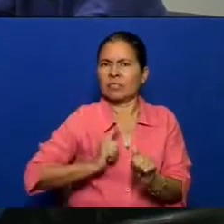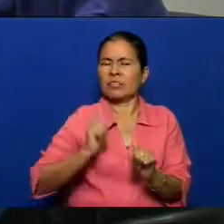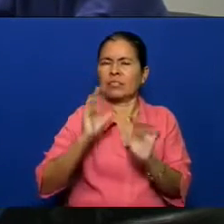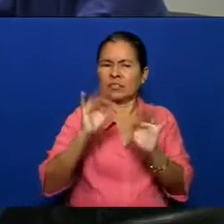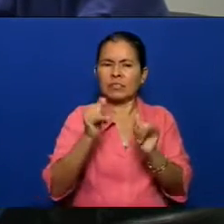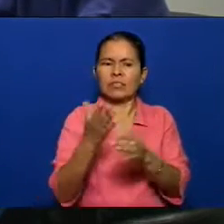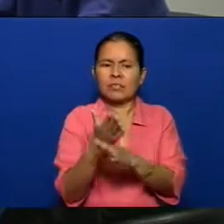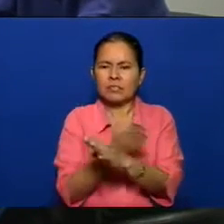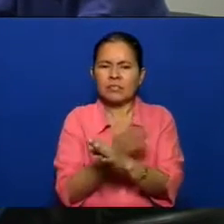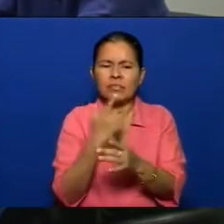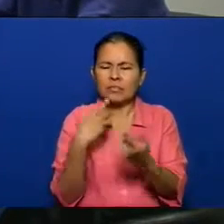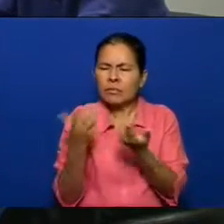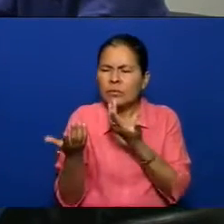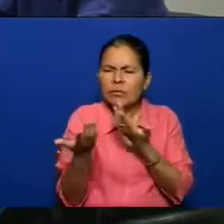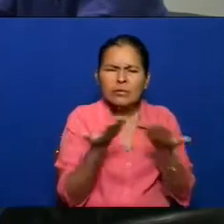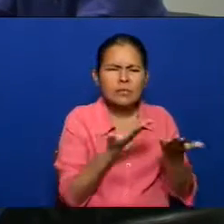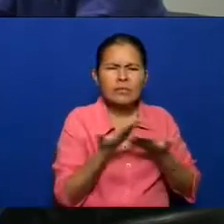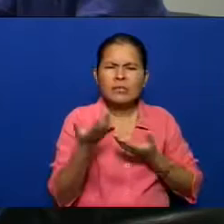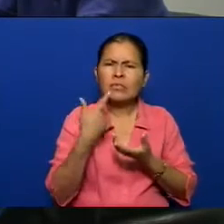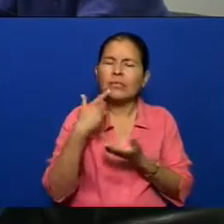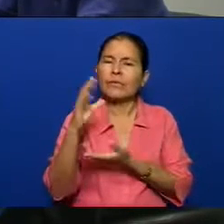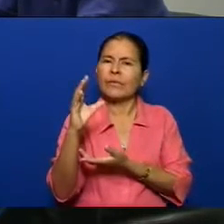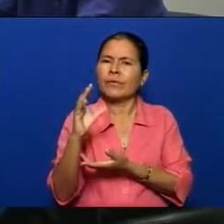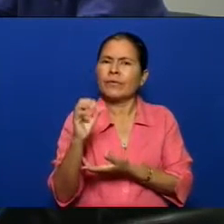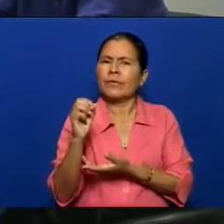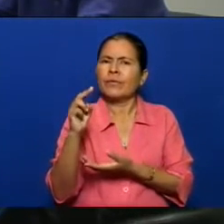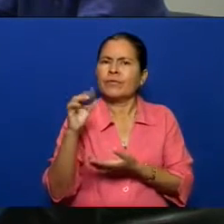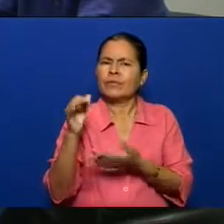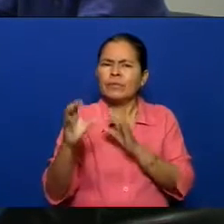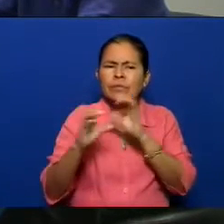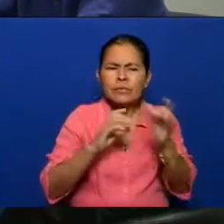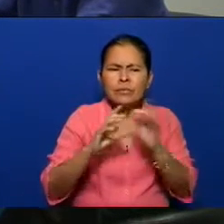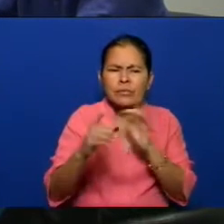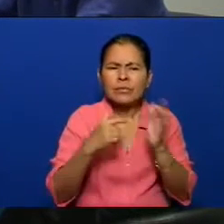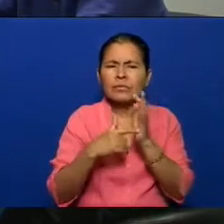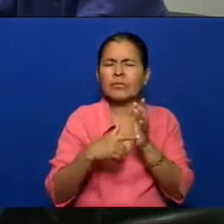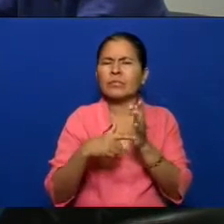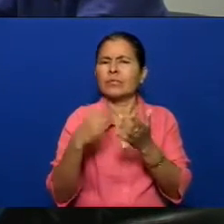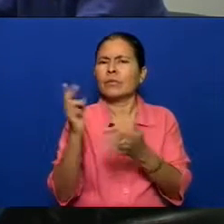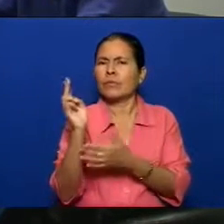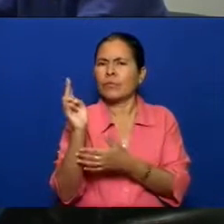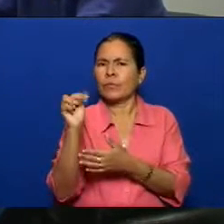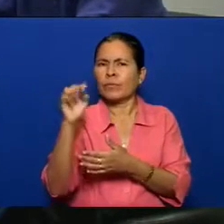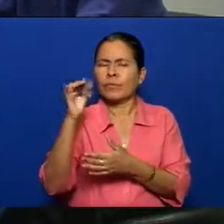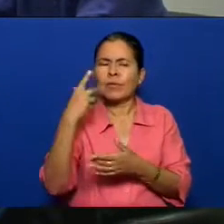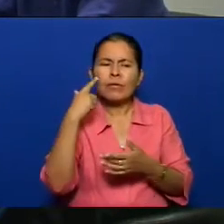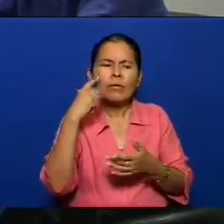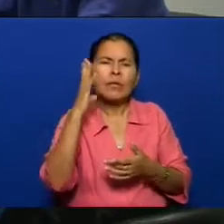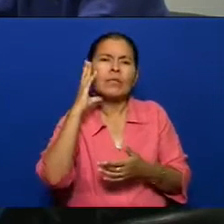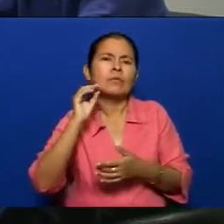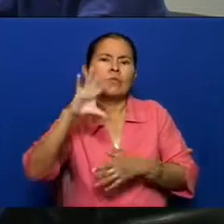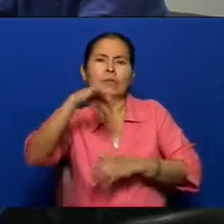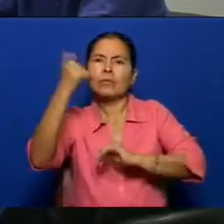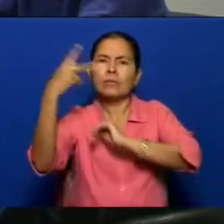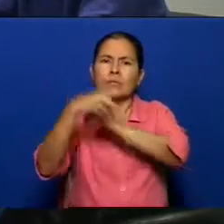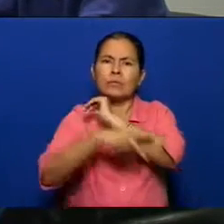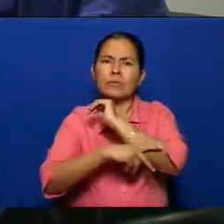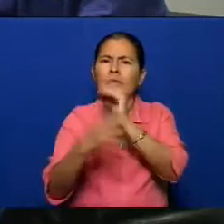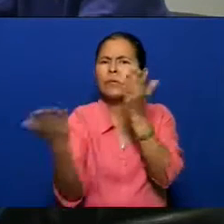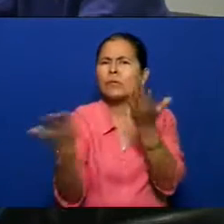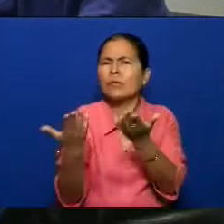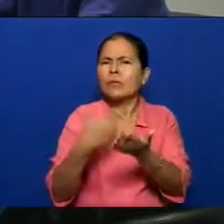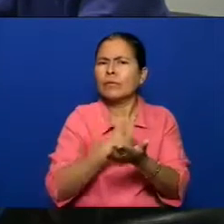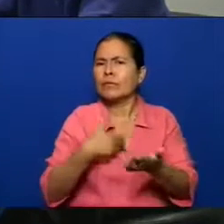conversación con UNICEF para la posibilidad de algún acompañamiento técnico, ver experiencias de otros países y